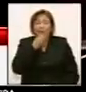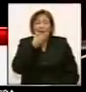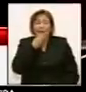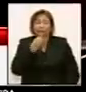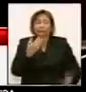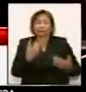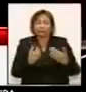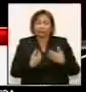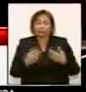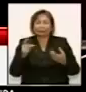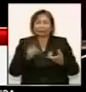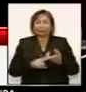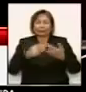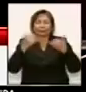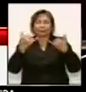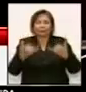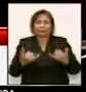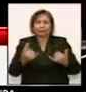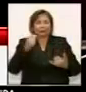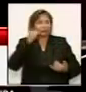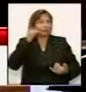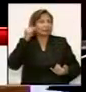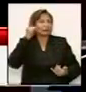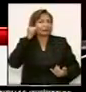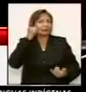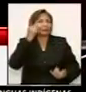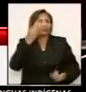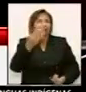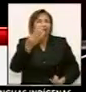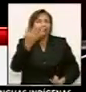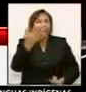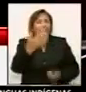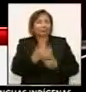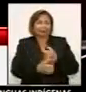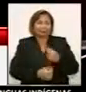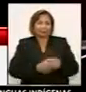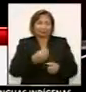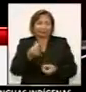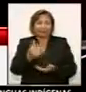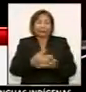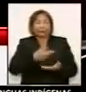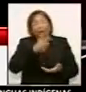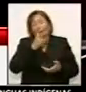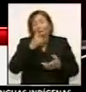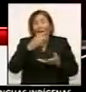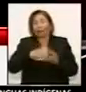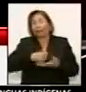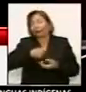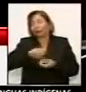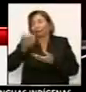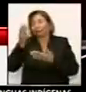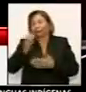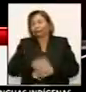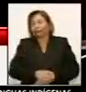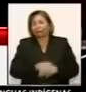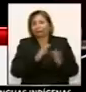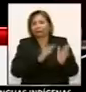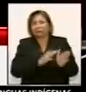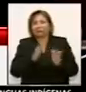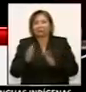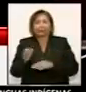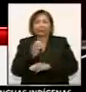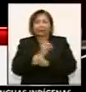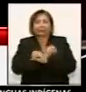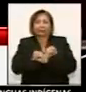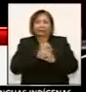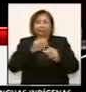el informe, hasta el día de hoy. Y ayer nos hemos enterado que esto dura 4, 5, 6 años. Al Tata lo agarran borracho en la calle, es una vergüenza mayor. No prepararon nada.